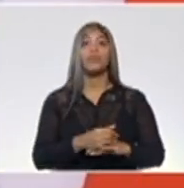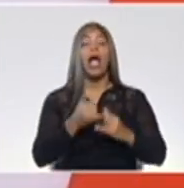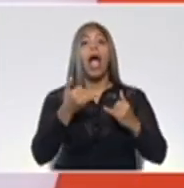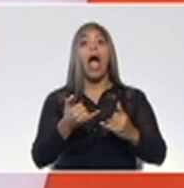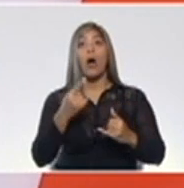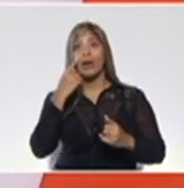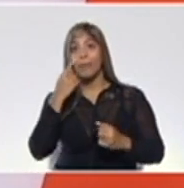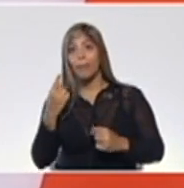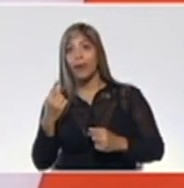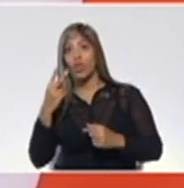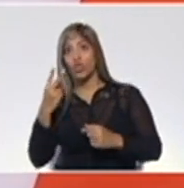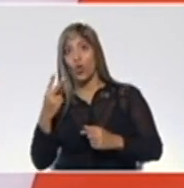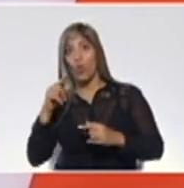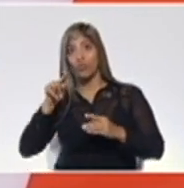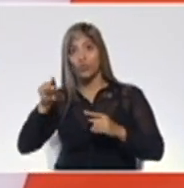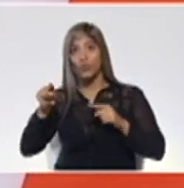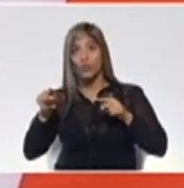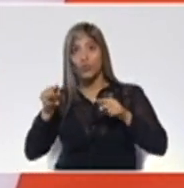dos puntos.